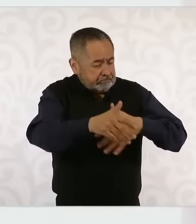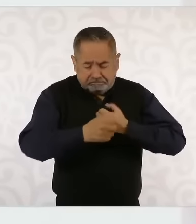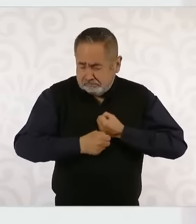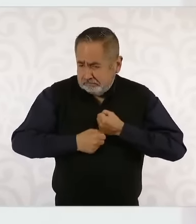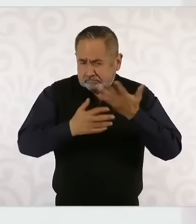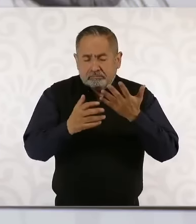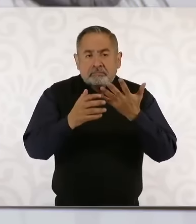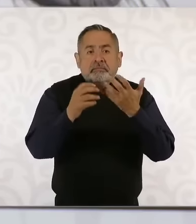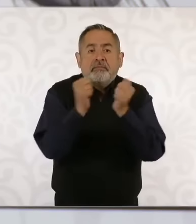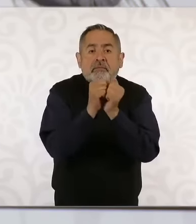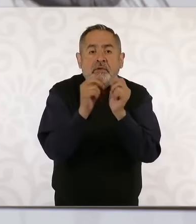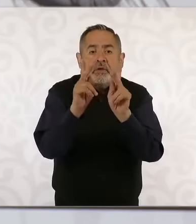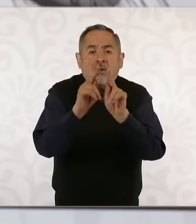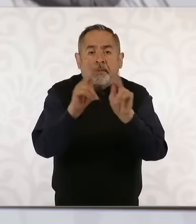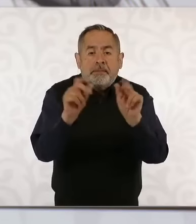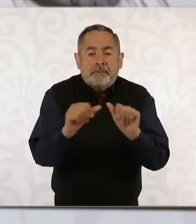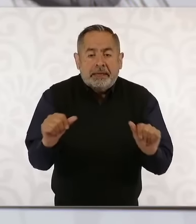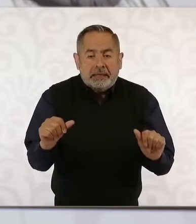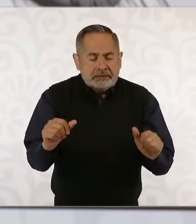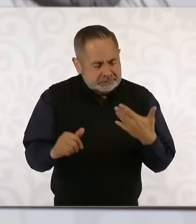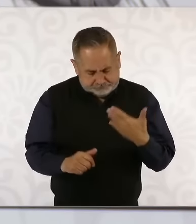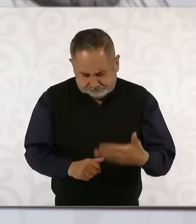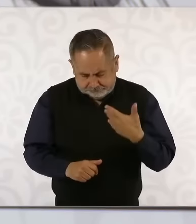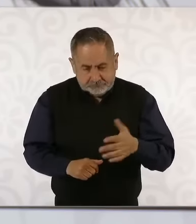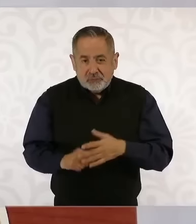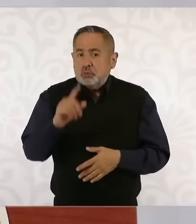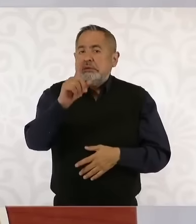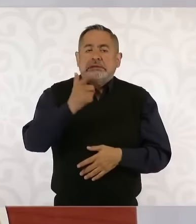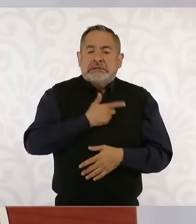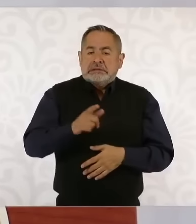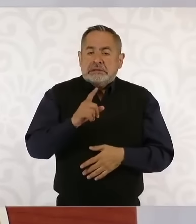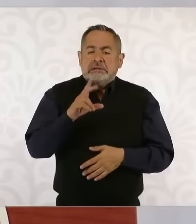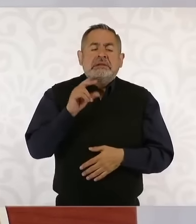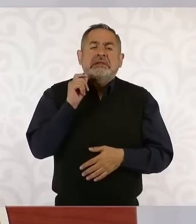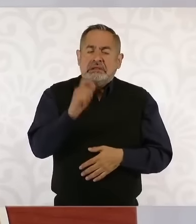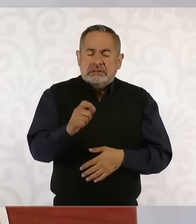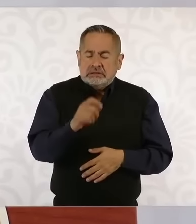manifieste pacíficamente. Lo que estamos en contra es del uso de la violencia.